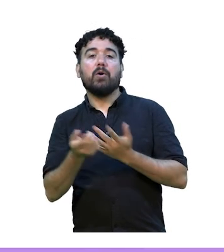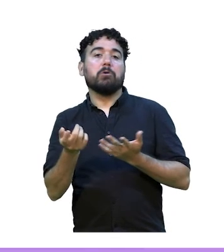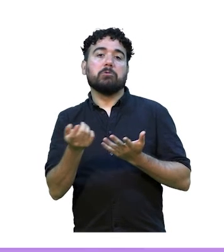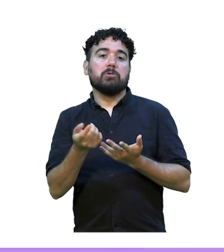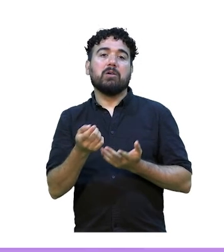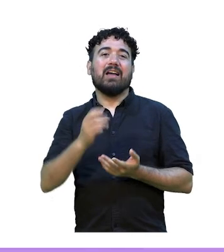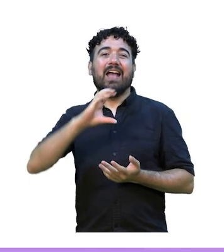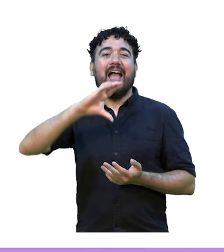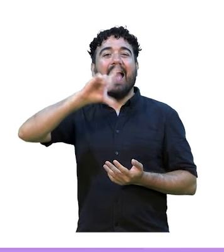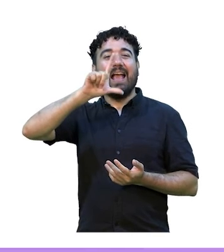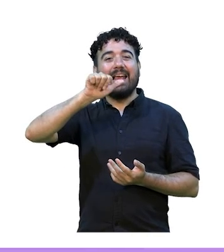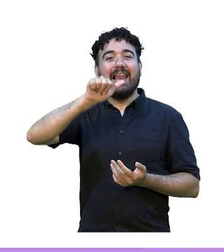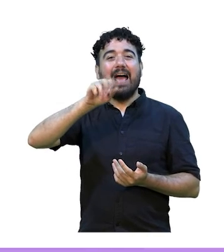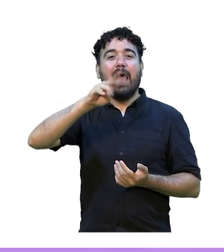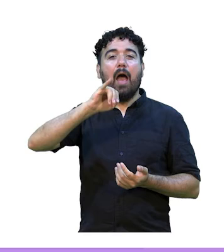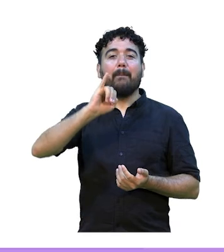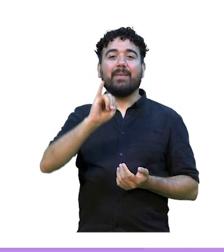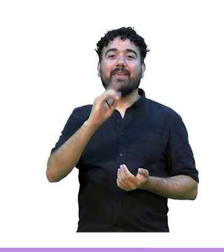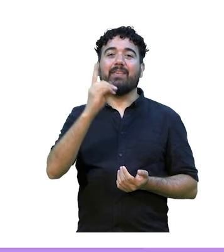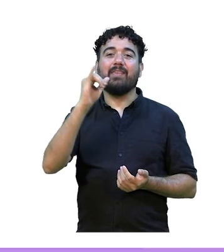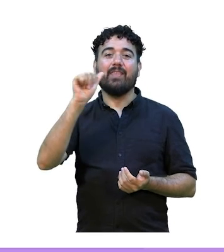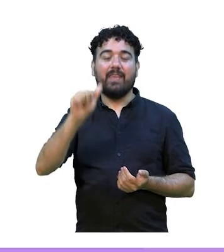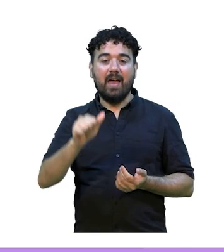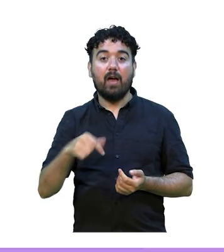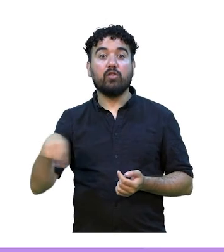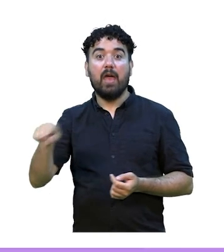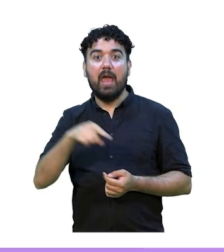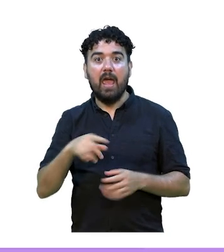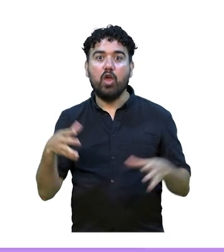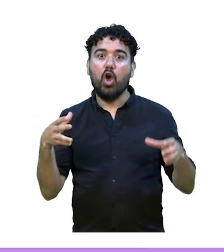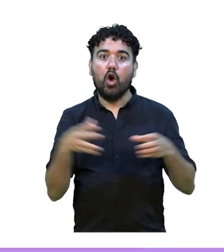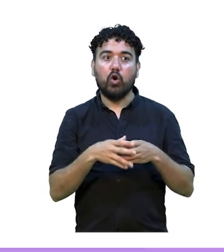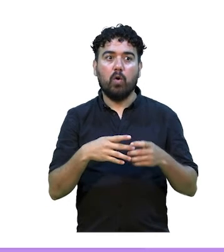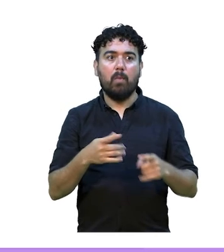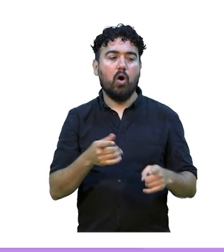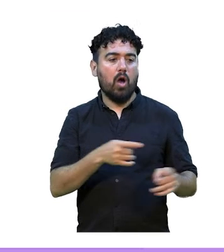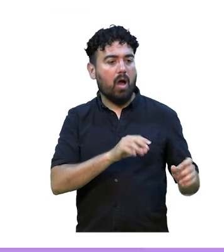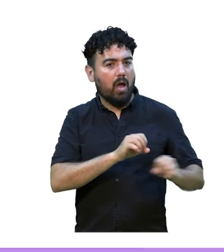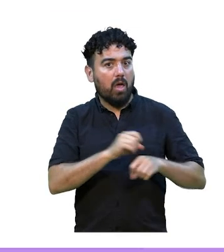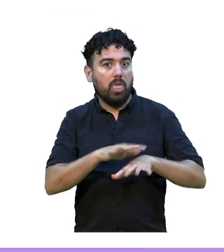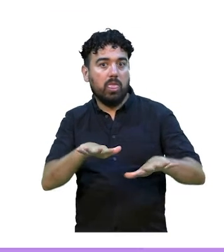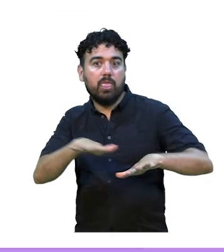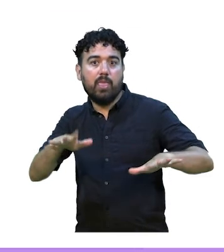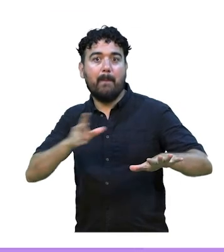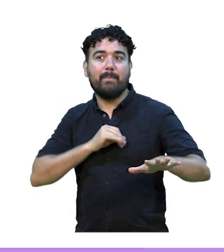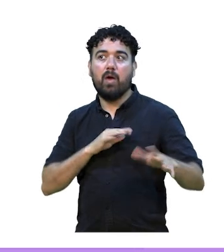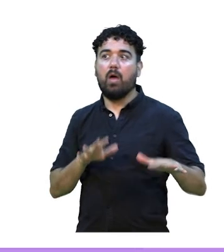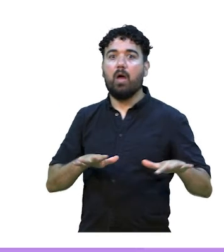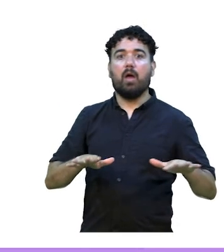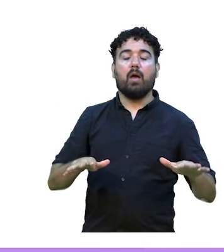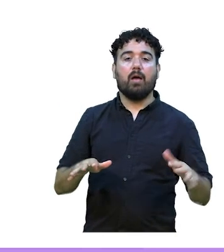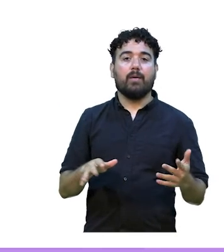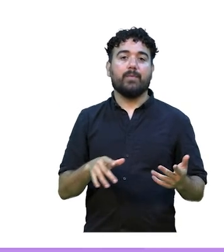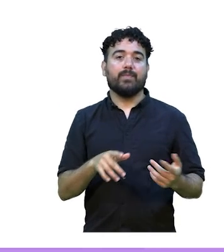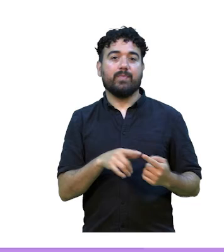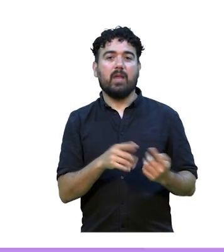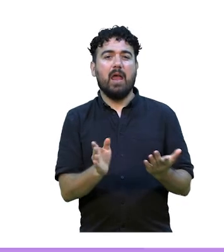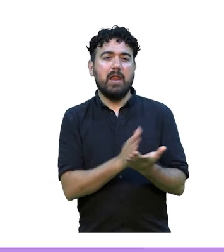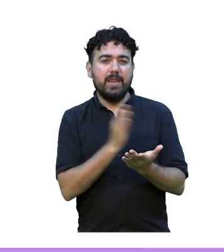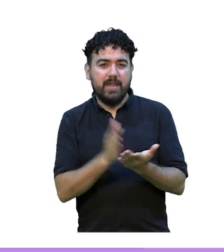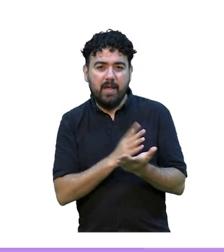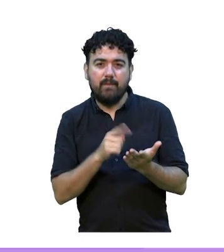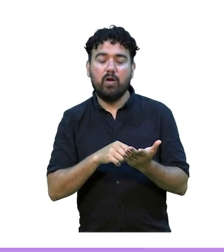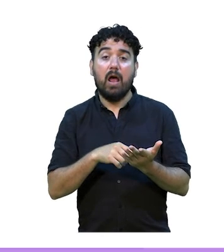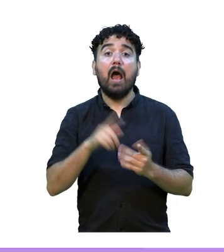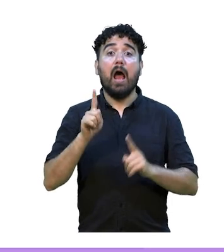ejemplo. ¿Te fijas? Entonces el tema sigue allí. Ellos aprendieron, los sectores conservadores, el modelo del pánico moral, que lo